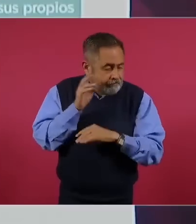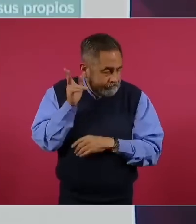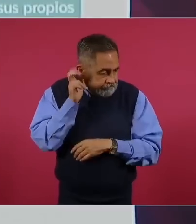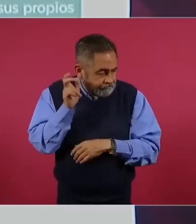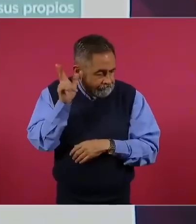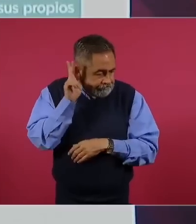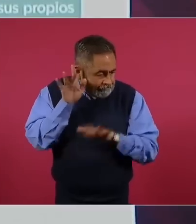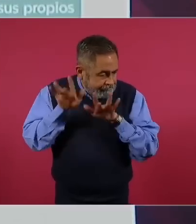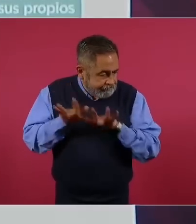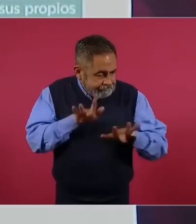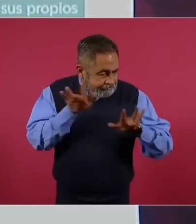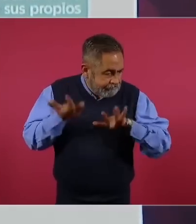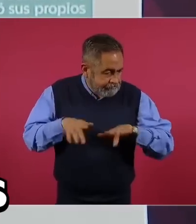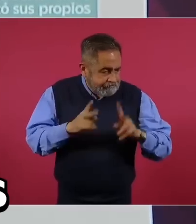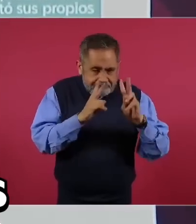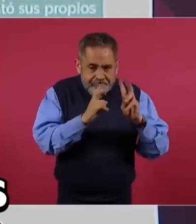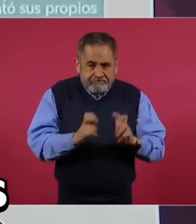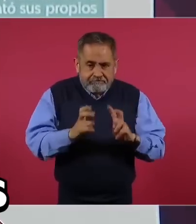escuchando